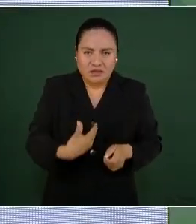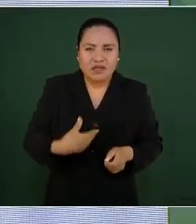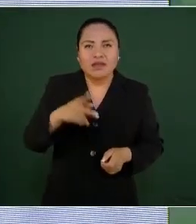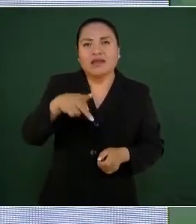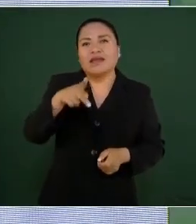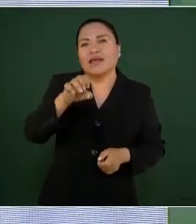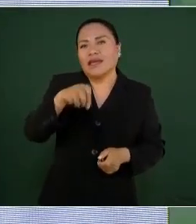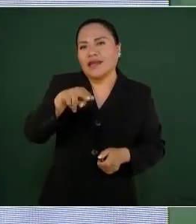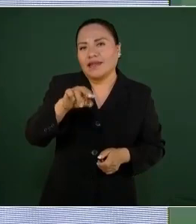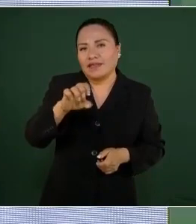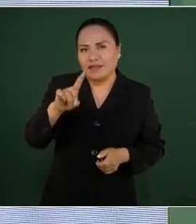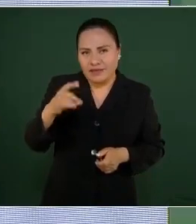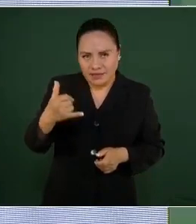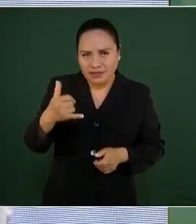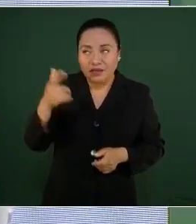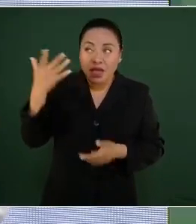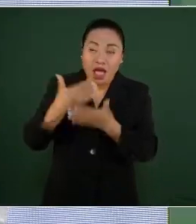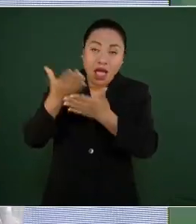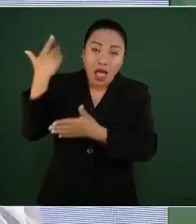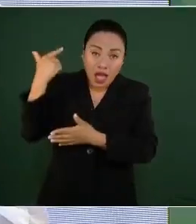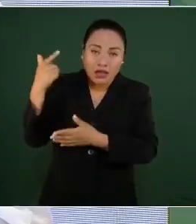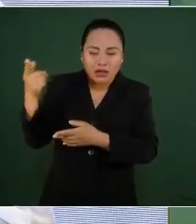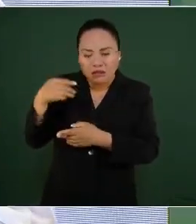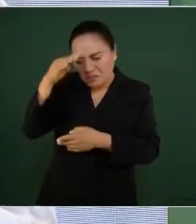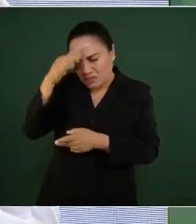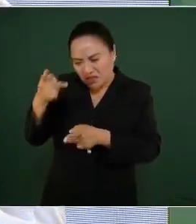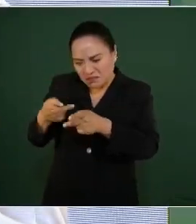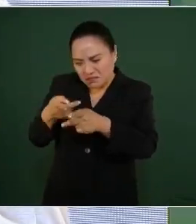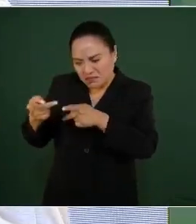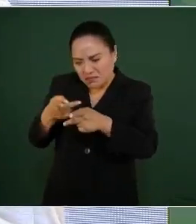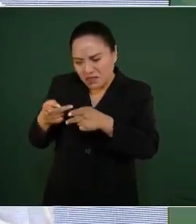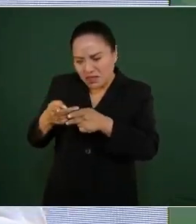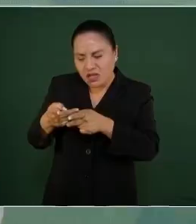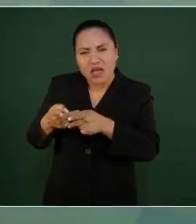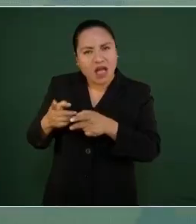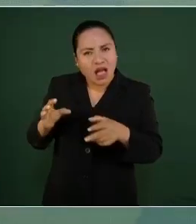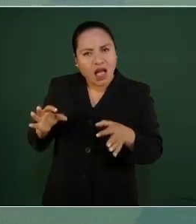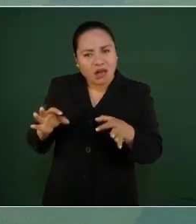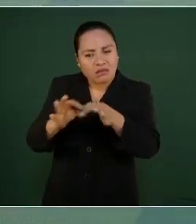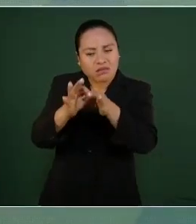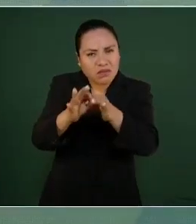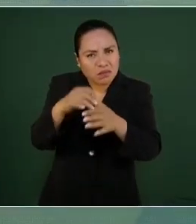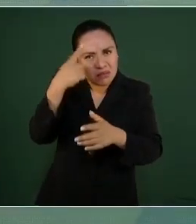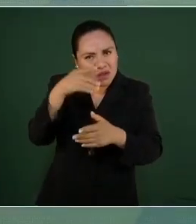Kennedy, crearon un plan que le llamaron Alianza para el Progreso.